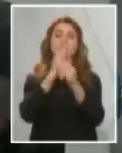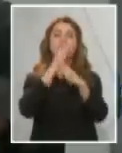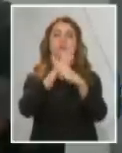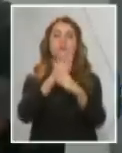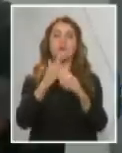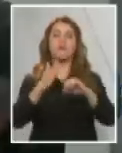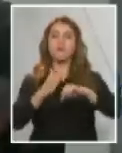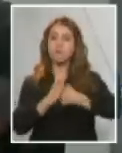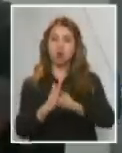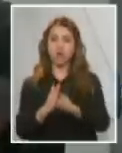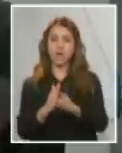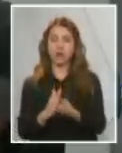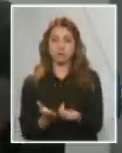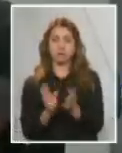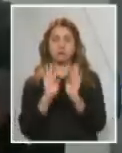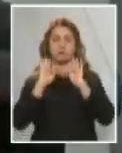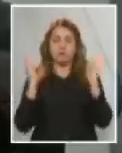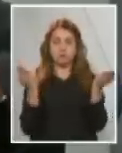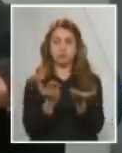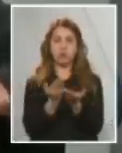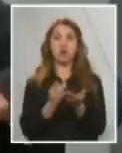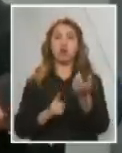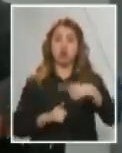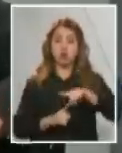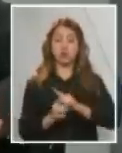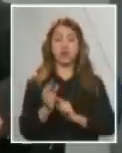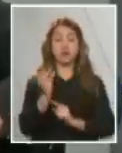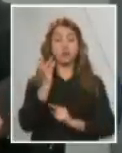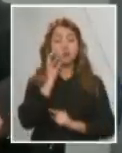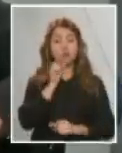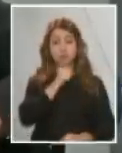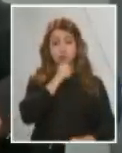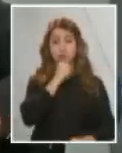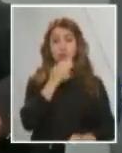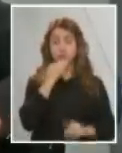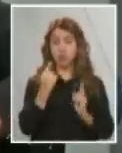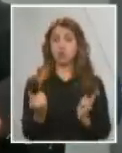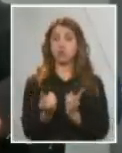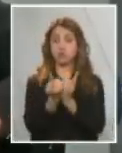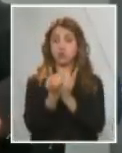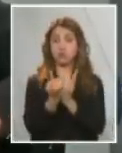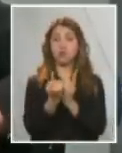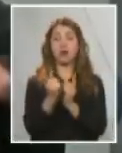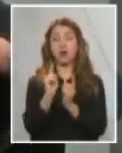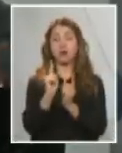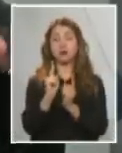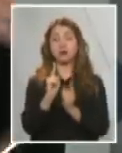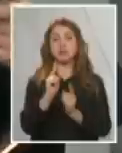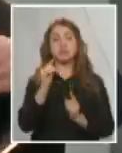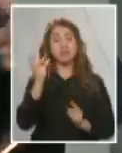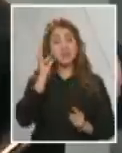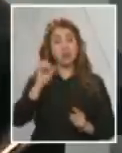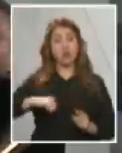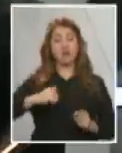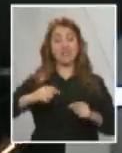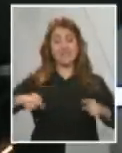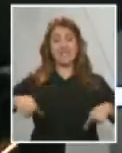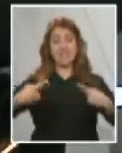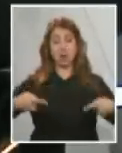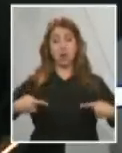Te bloquean inmediatamente. O sea, esa señora, la otra señora que también nos encontramos con en silla de ruedas, ella optó la